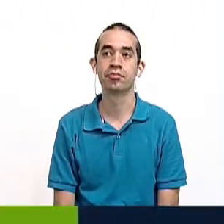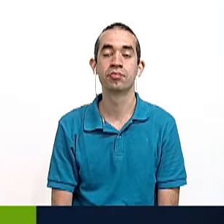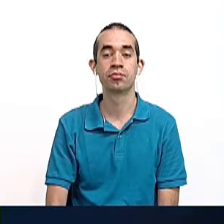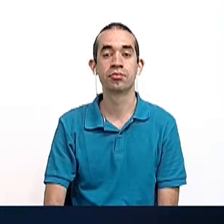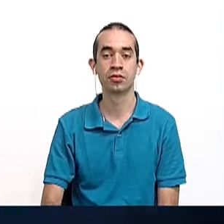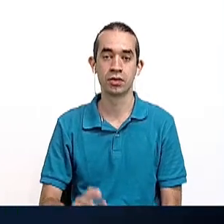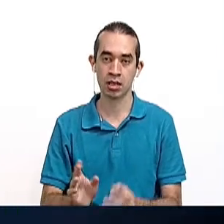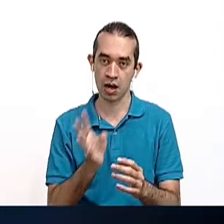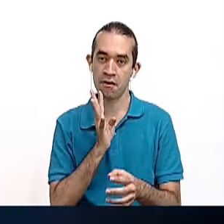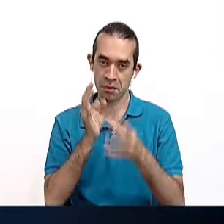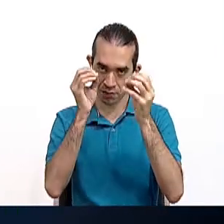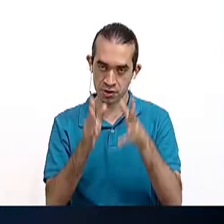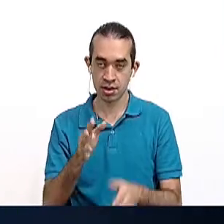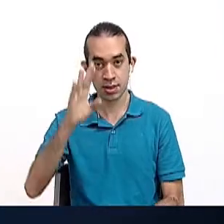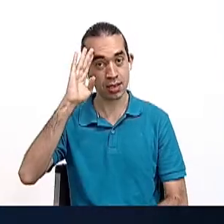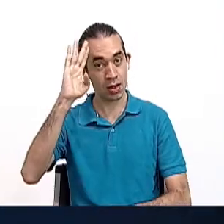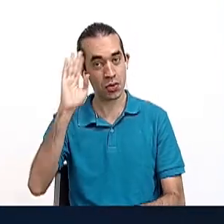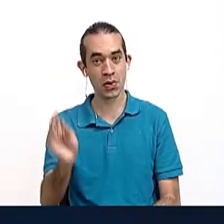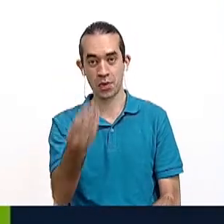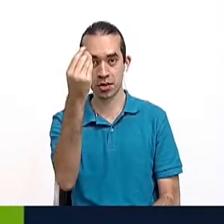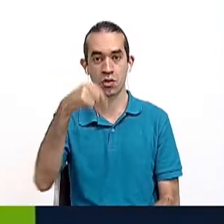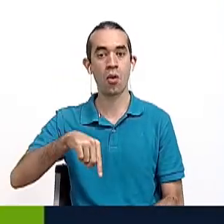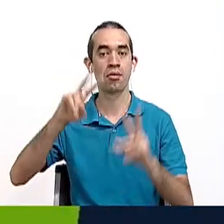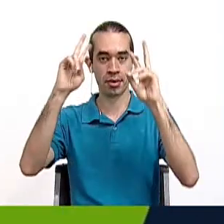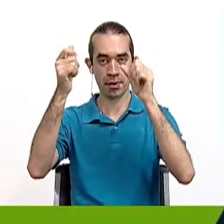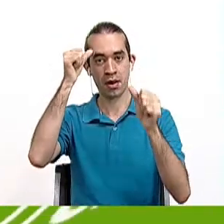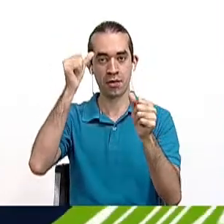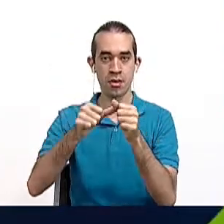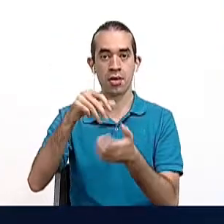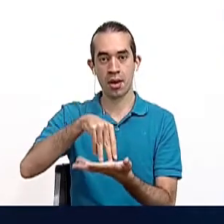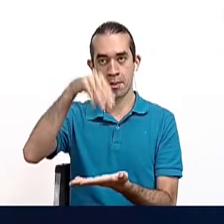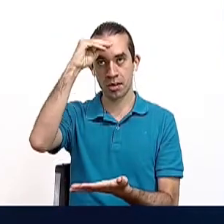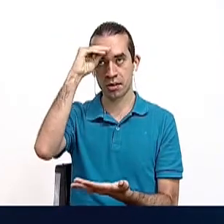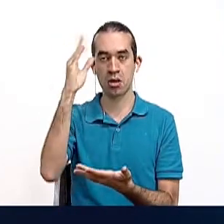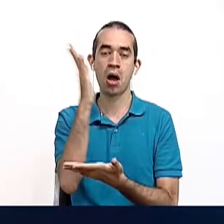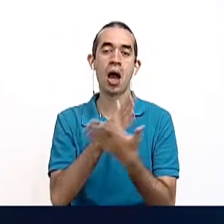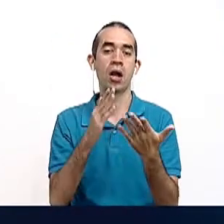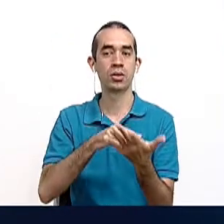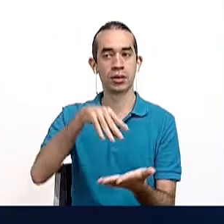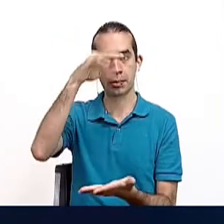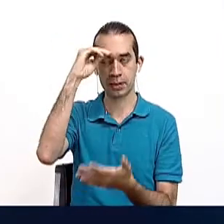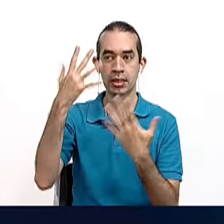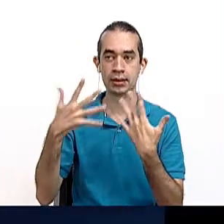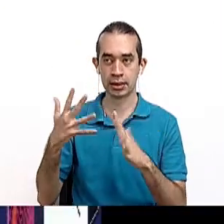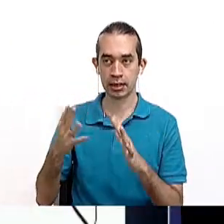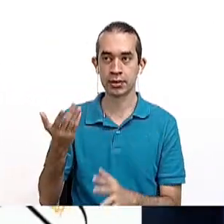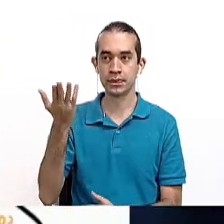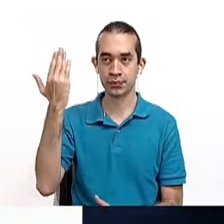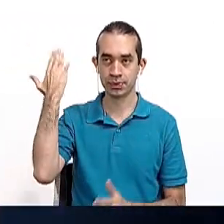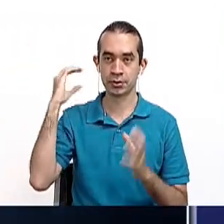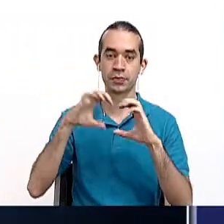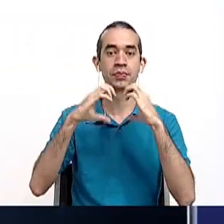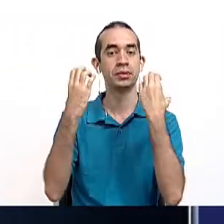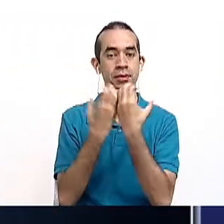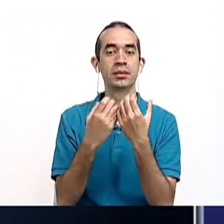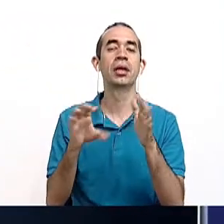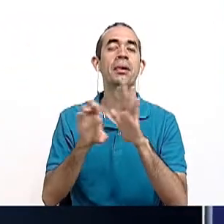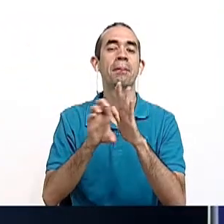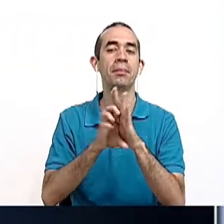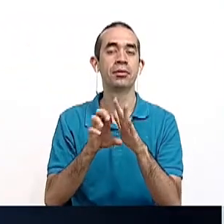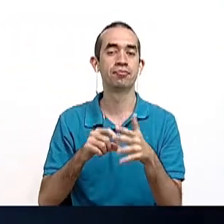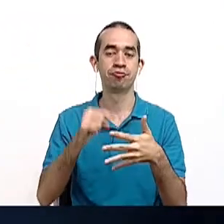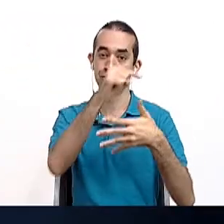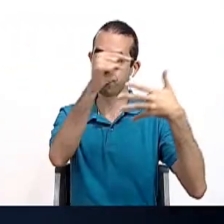Saludos jóvenes, hoy en Recordando lo Aprendido, retomaremos algunos aprendizajes vistos en clases anteriores. Por ejemplo,